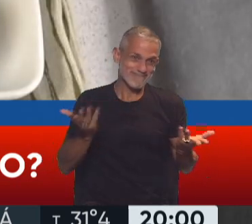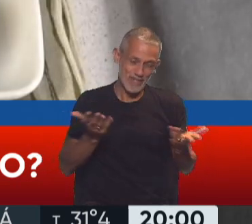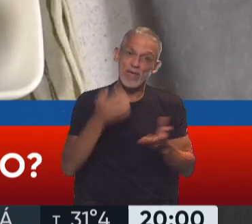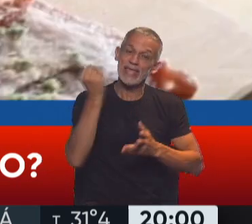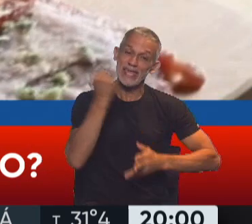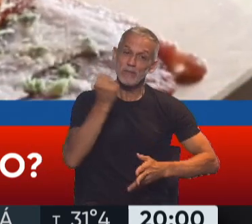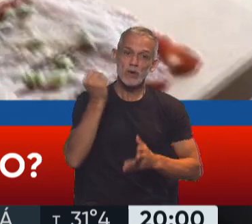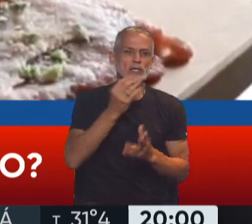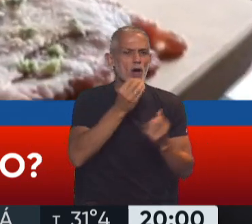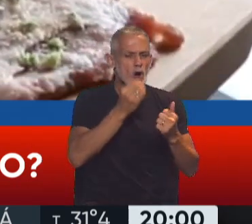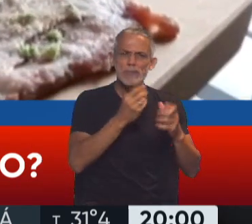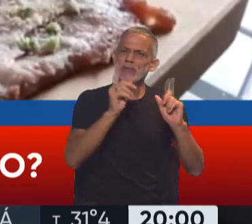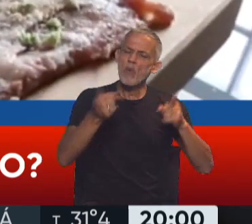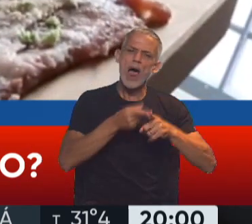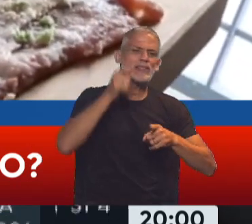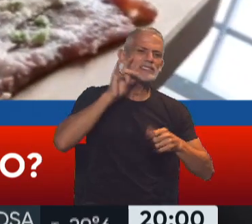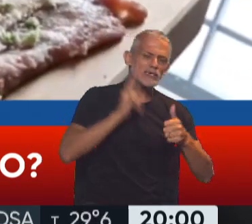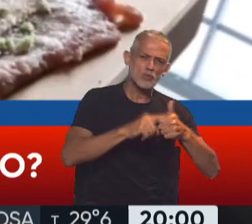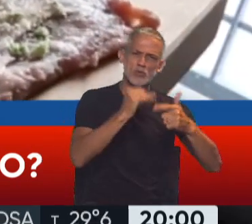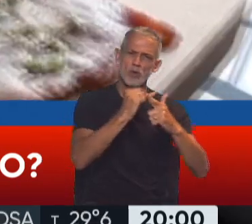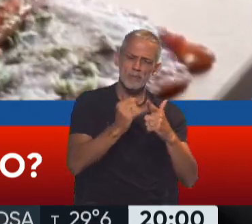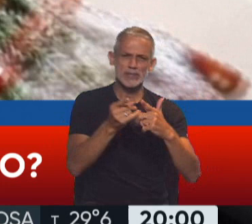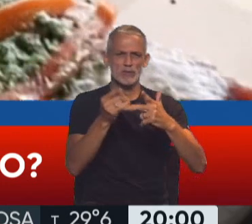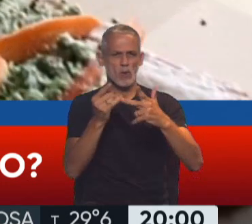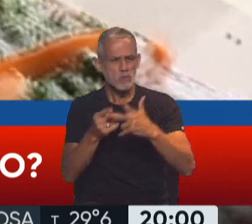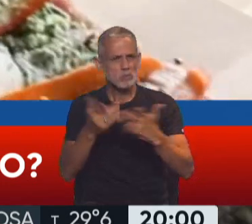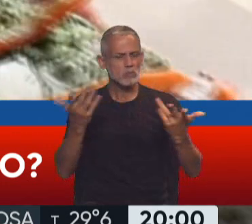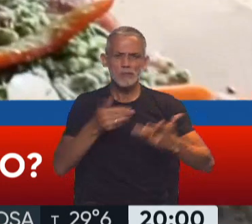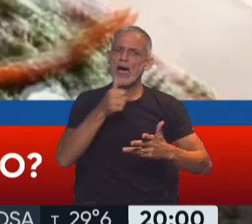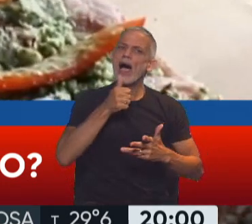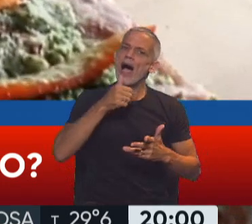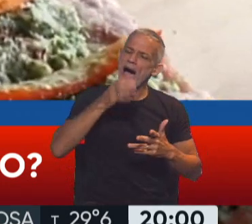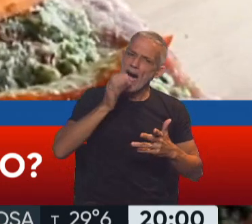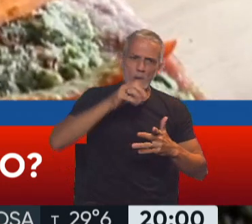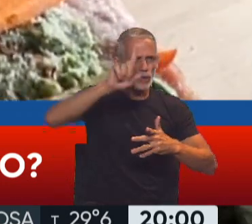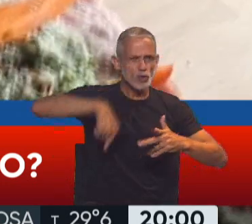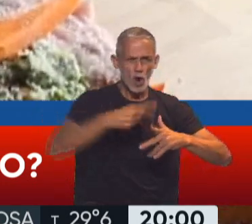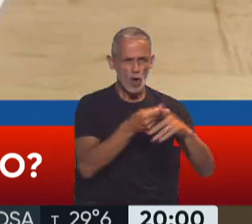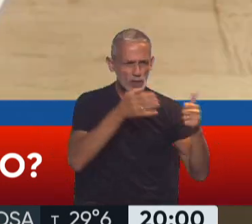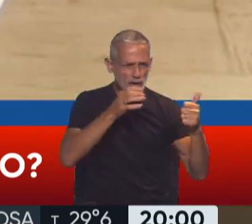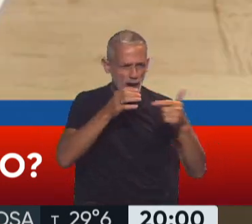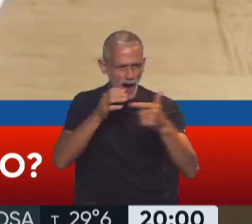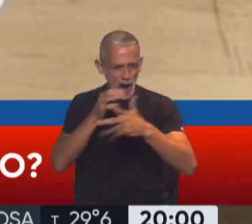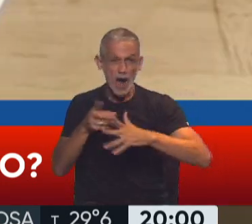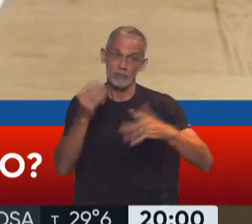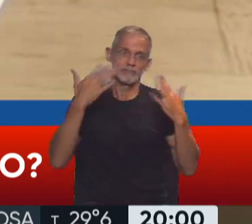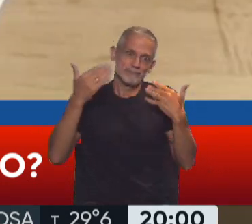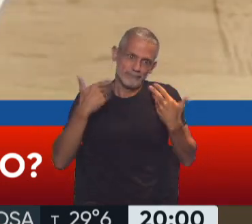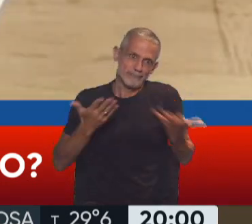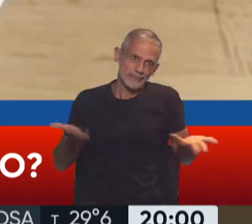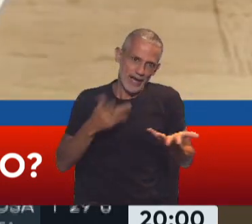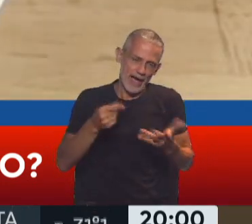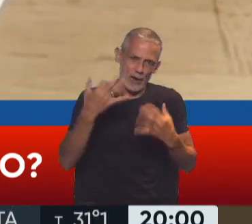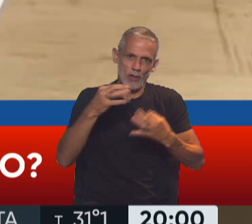hacer todas las comidas igual a lo largo de estos días, tomar abundante agua a lo largo del día también con este calor que está haciendo